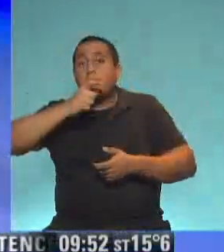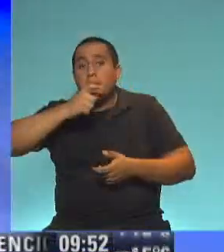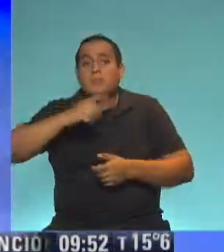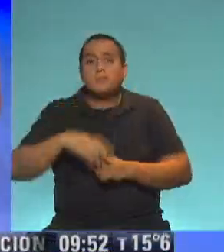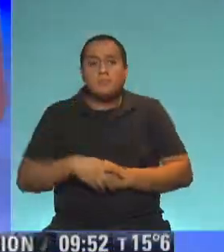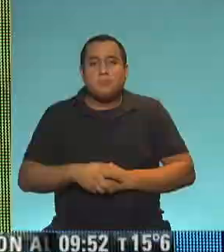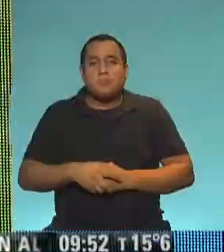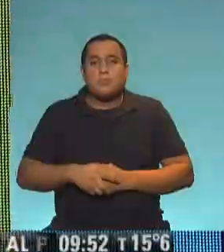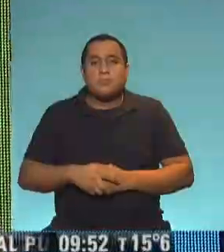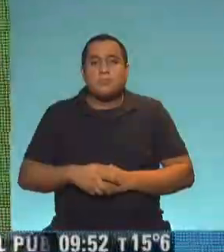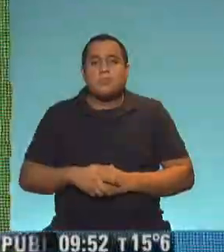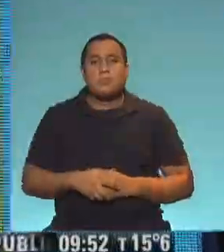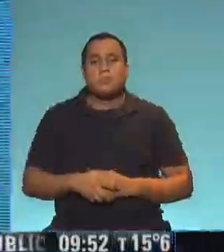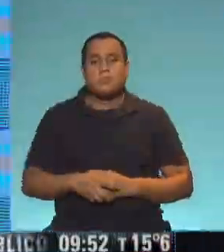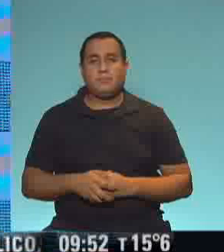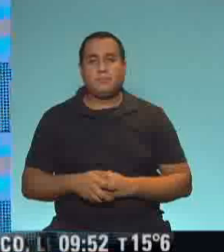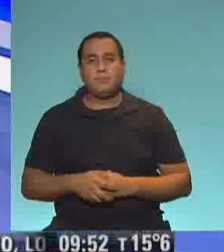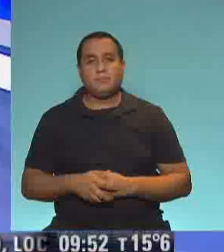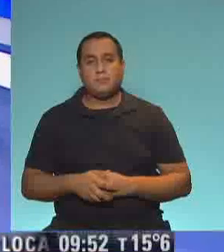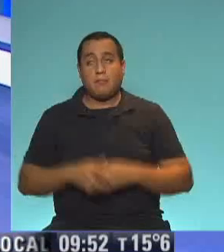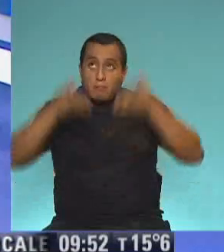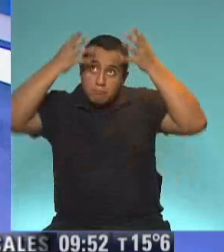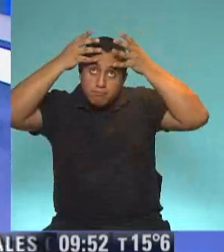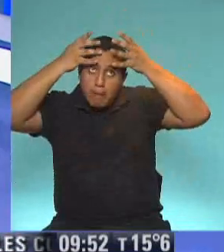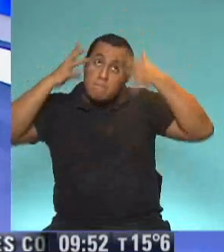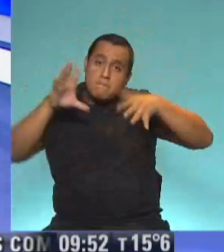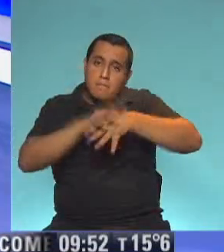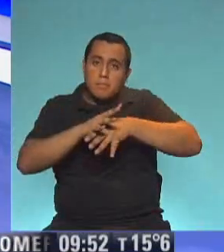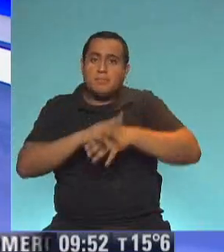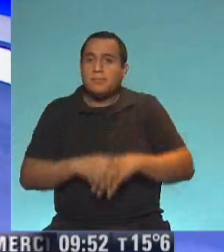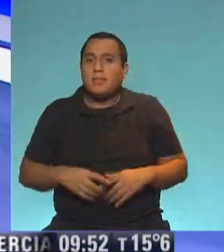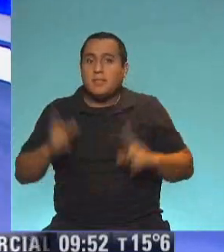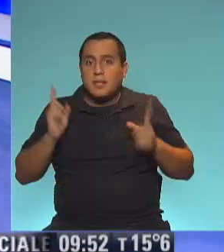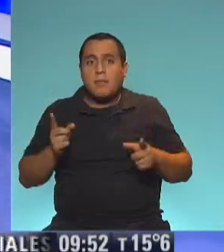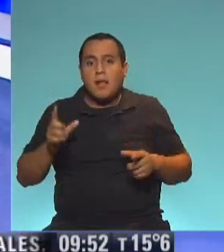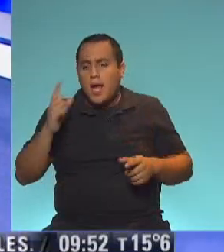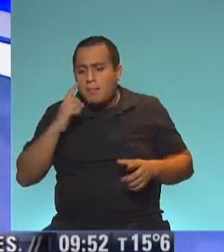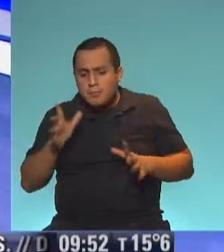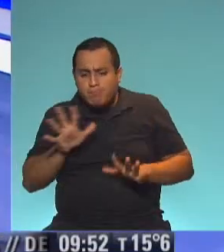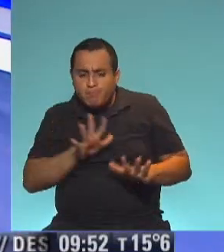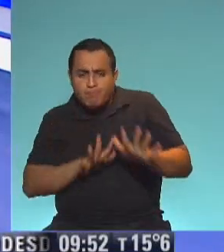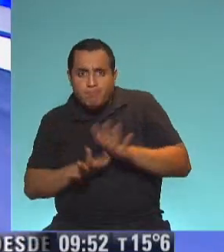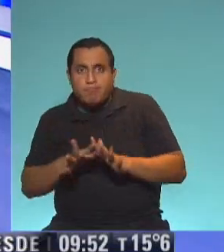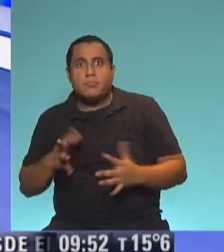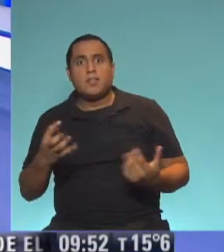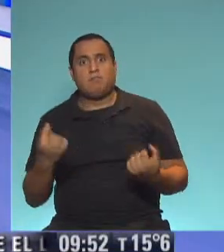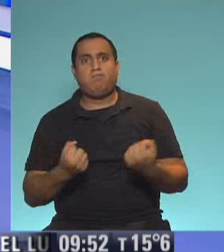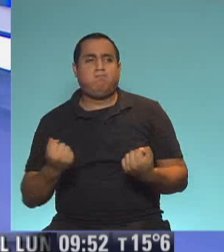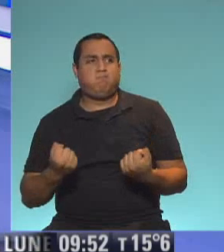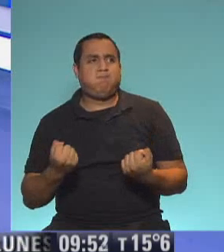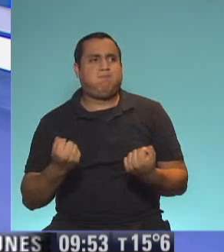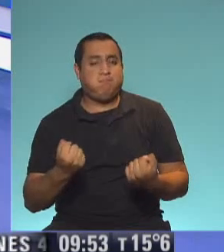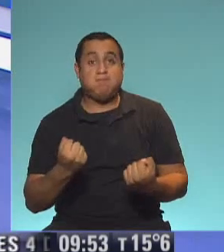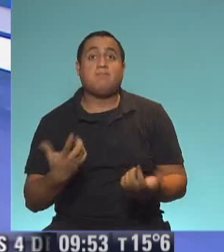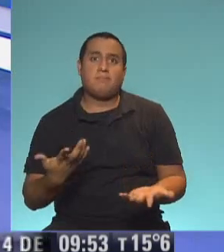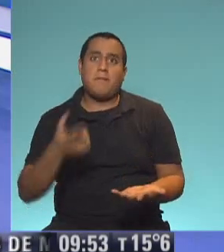superhéroe. Ahí está. ¿Entra el casco? Sí, ahí entra. Está, perfecto, tenemos que armar el autobomba. Ah, tenemos que armar la autobomba. Muy bien. Compañera bombera.